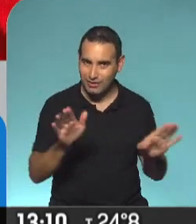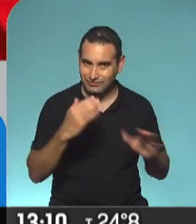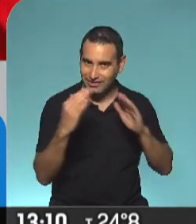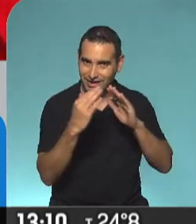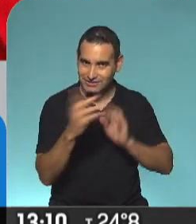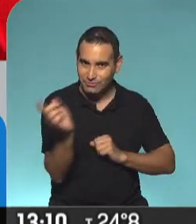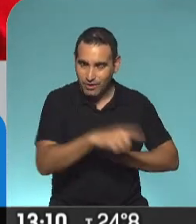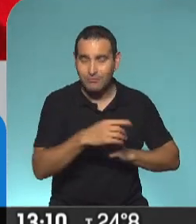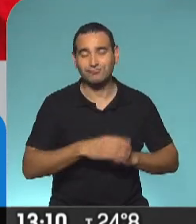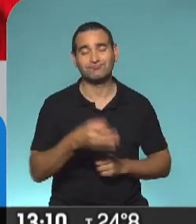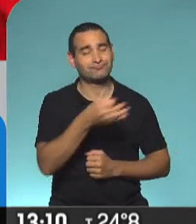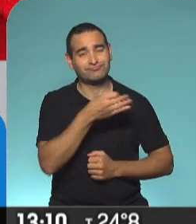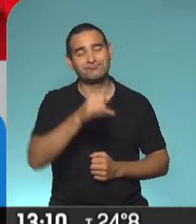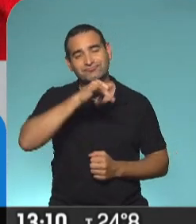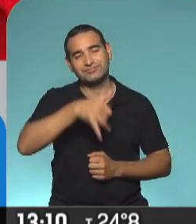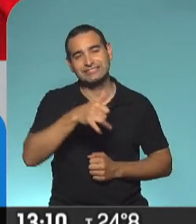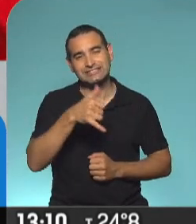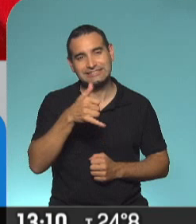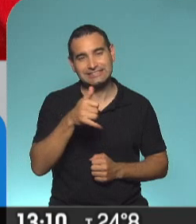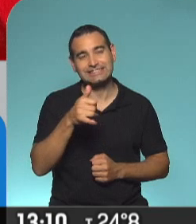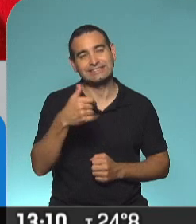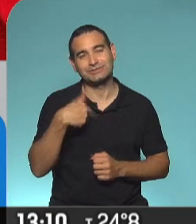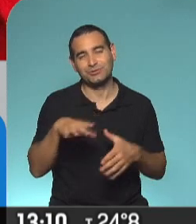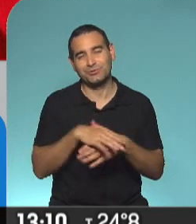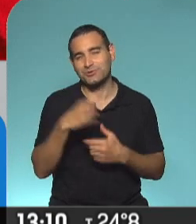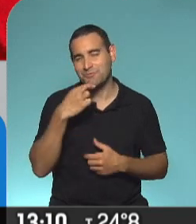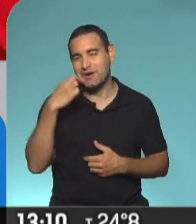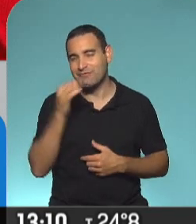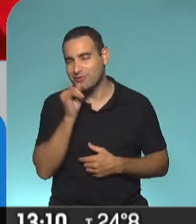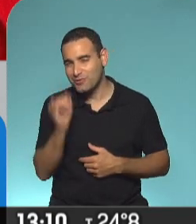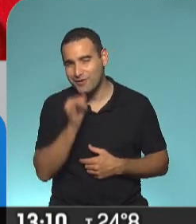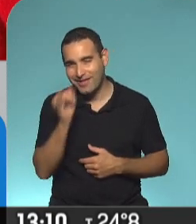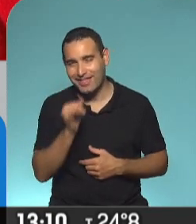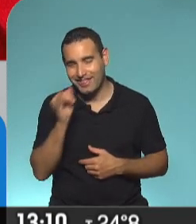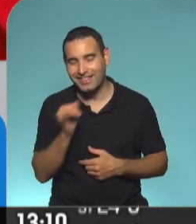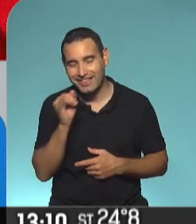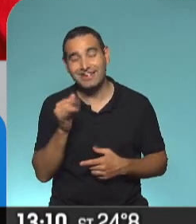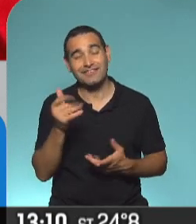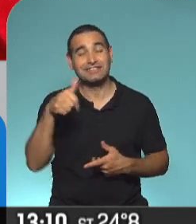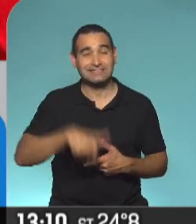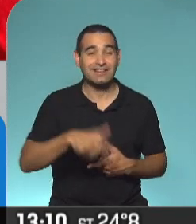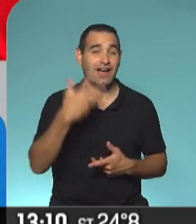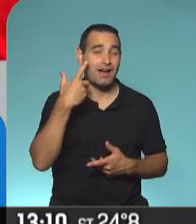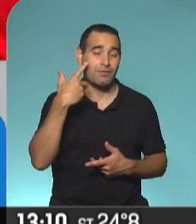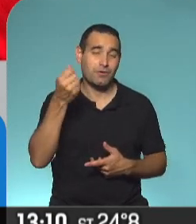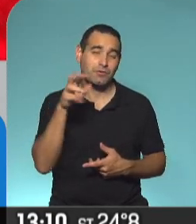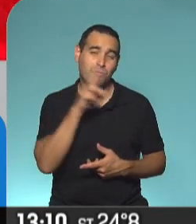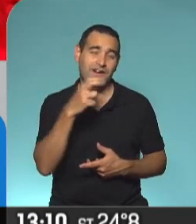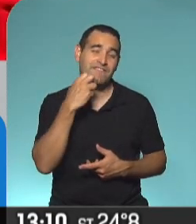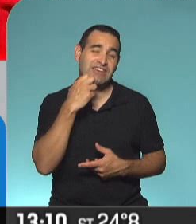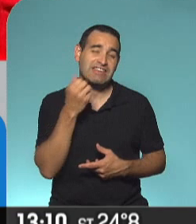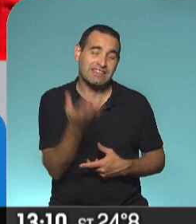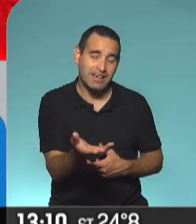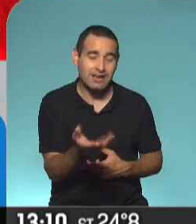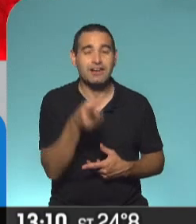la verdad que, bueno, eso fue una infidencia que yo tuve con Pablo antes de salir al aire. Es una abuela que nos hizo llorar a médicos,